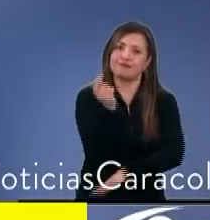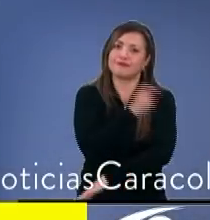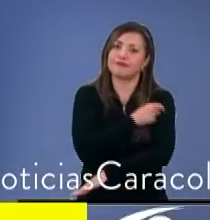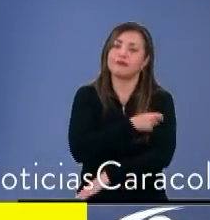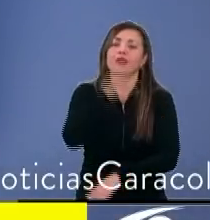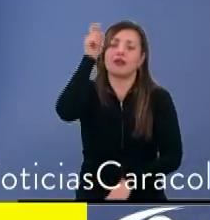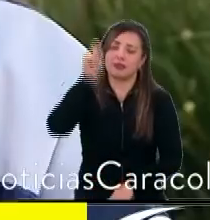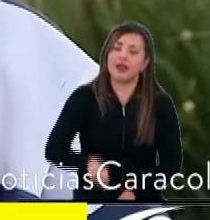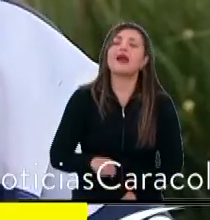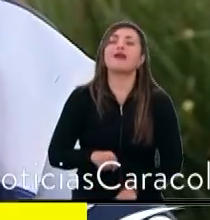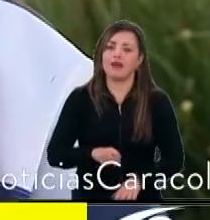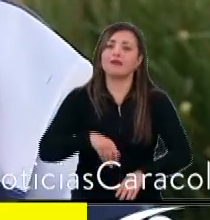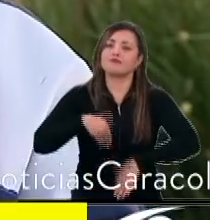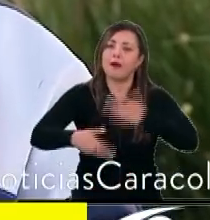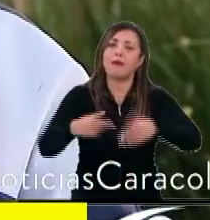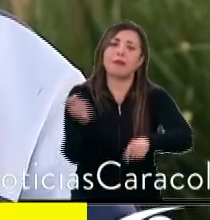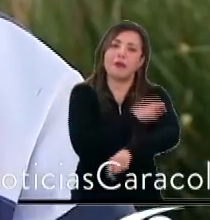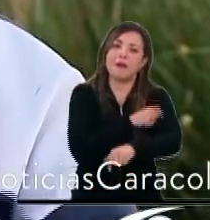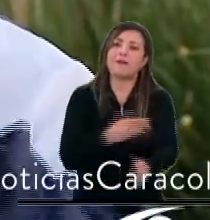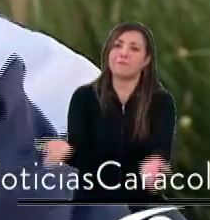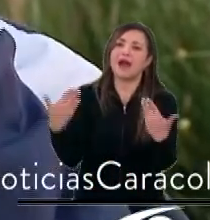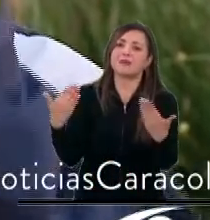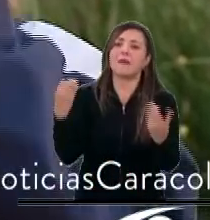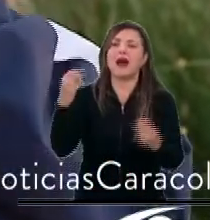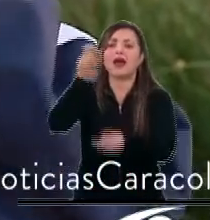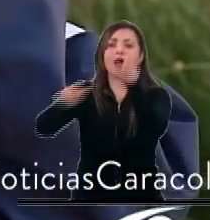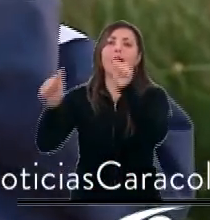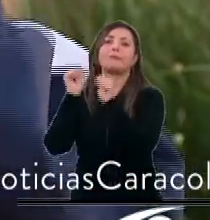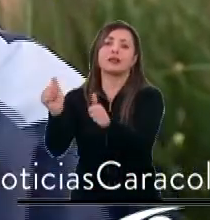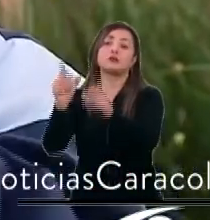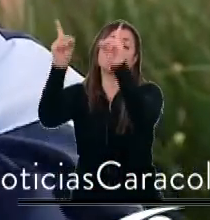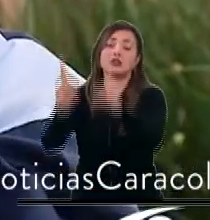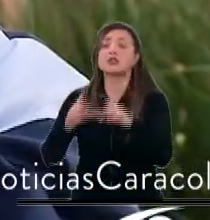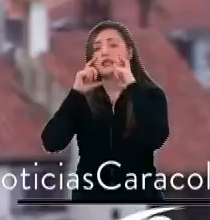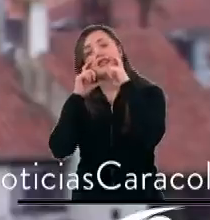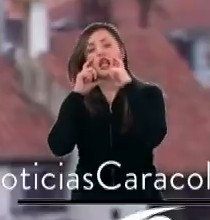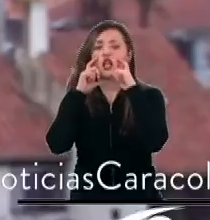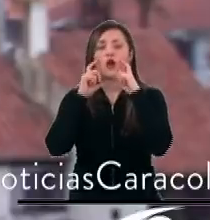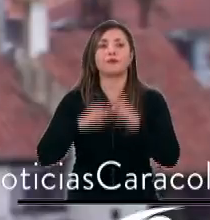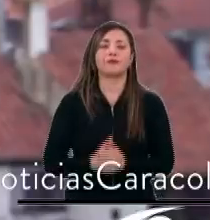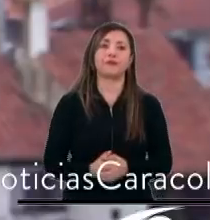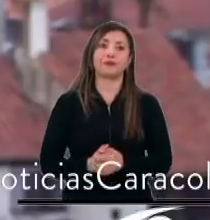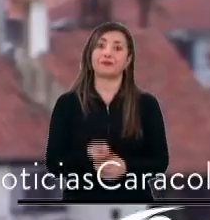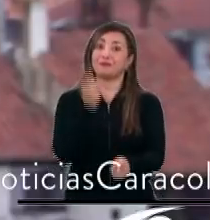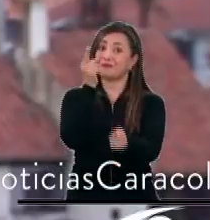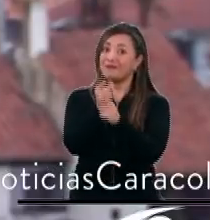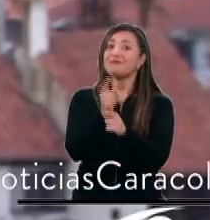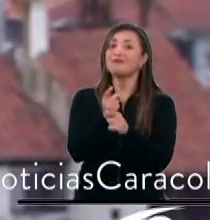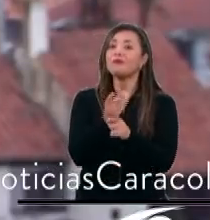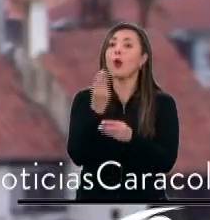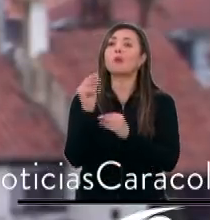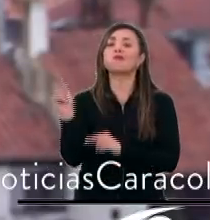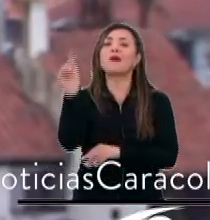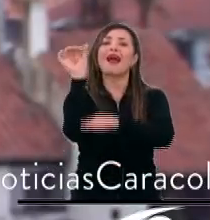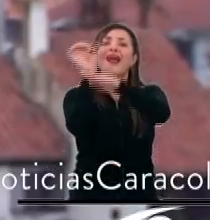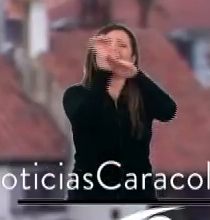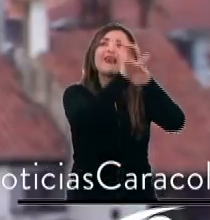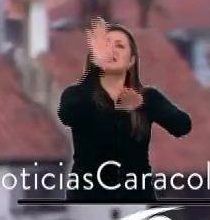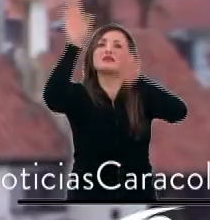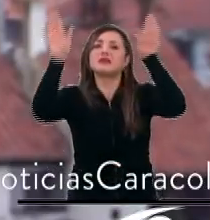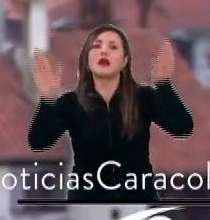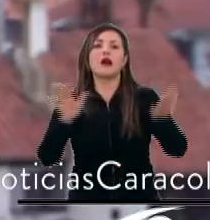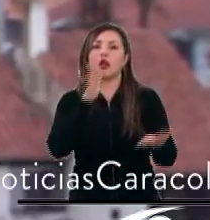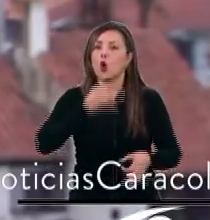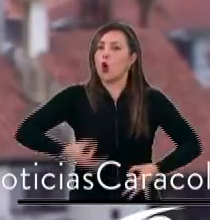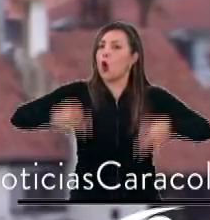reactivar la vacunación para que las personas decidan sobre el uso del tapabocas. Precisamente hay entidades territoriales que aún no cumplen con